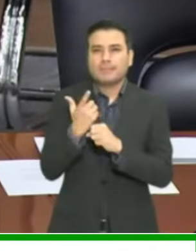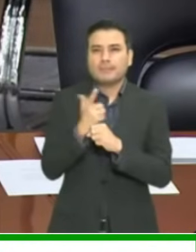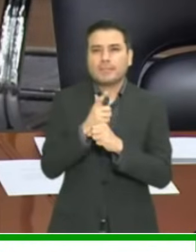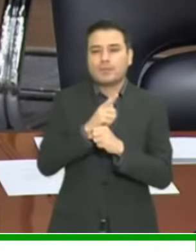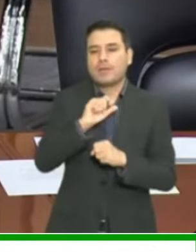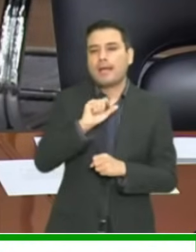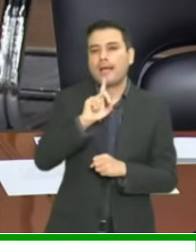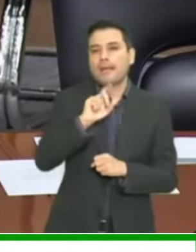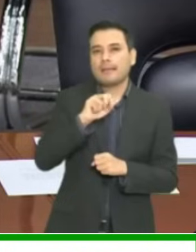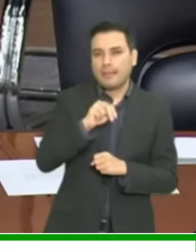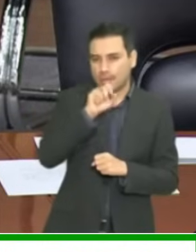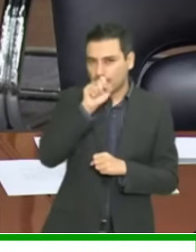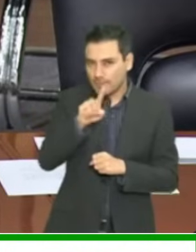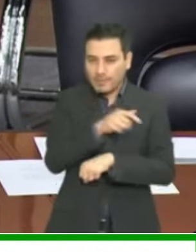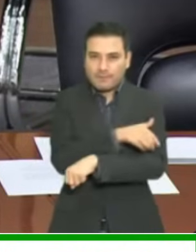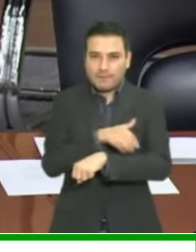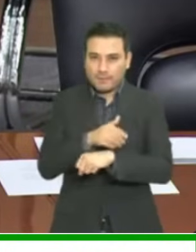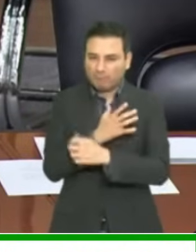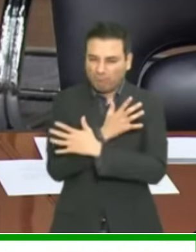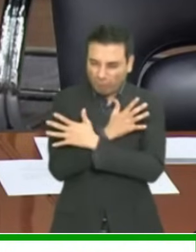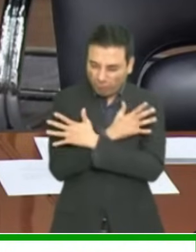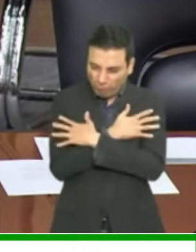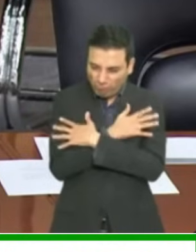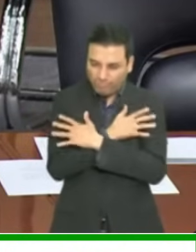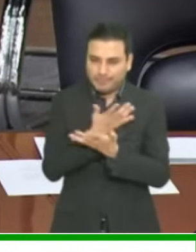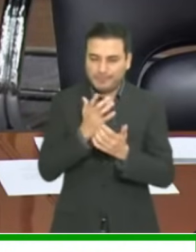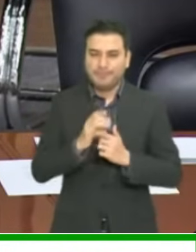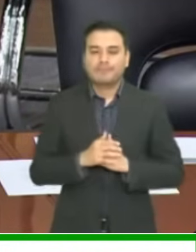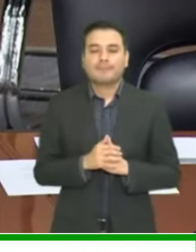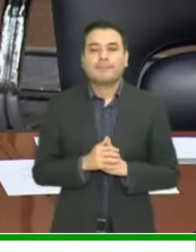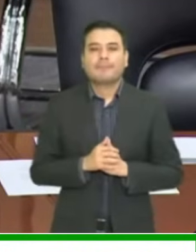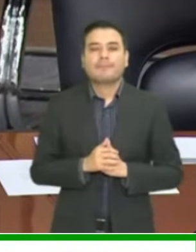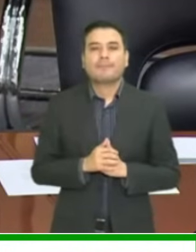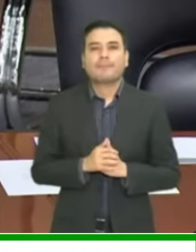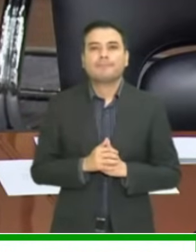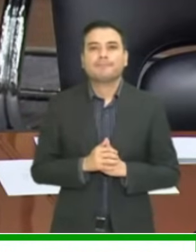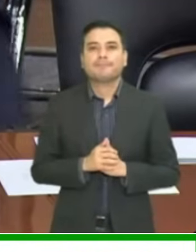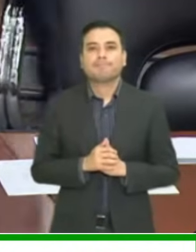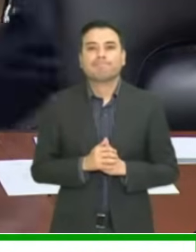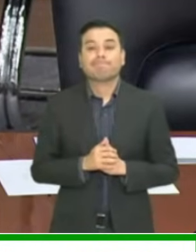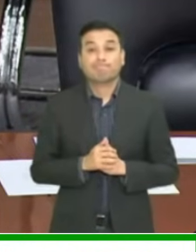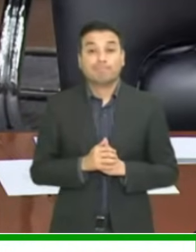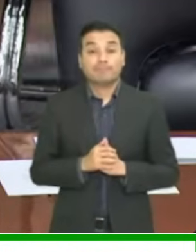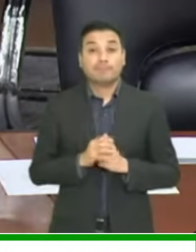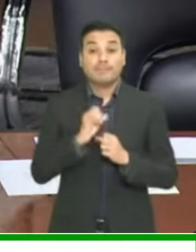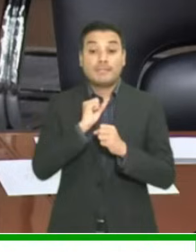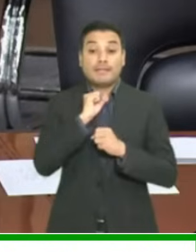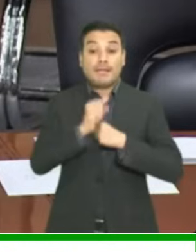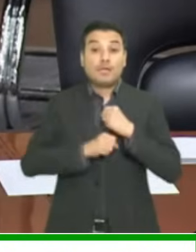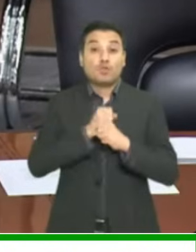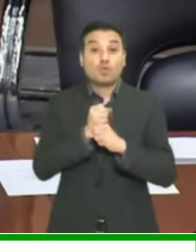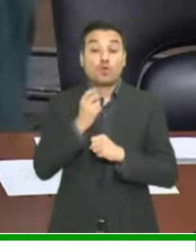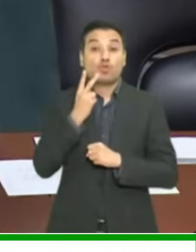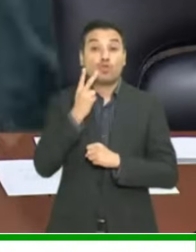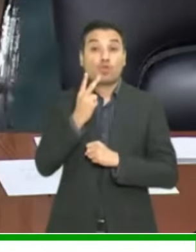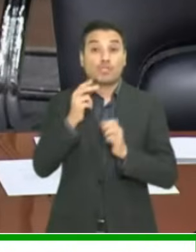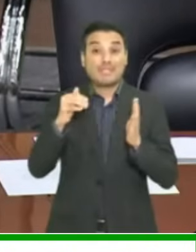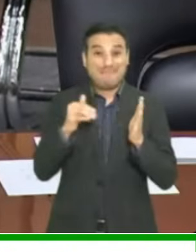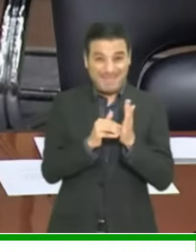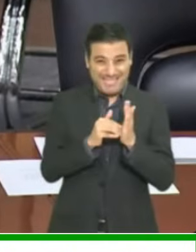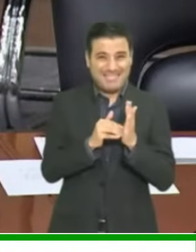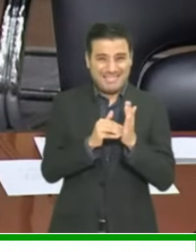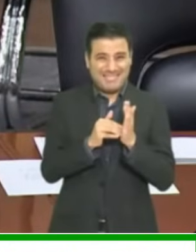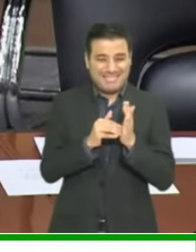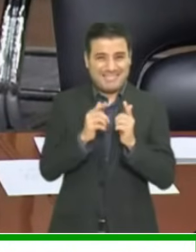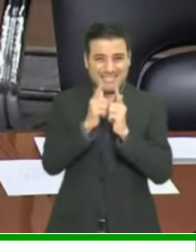por supuesto, a su familia. El haber sido parte de la coalición del año 2000 que le dio la